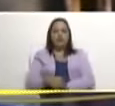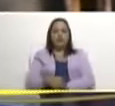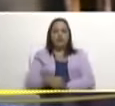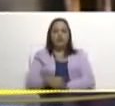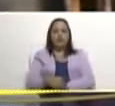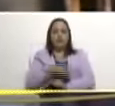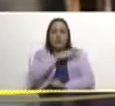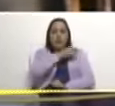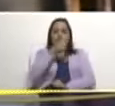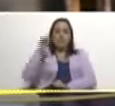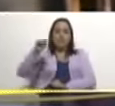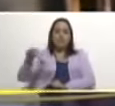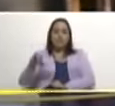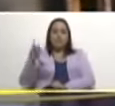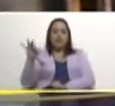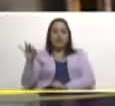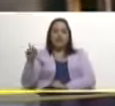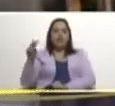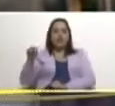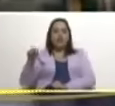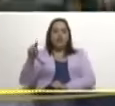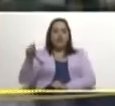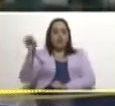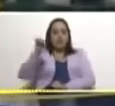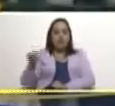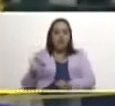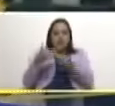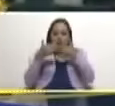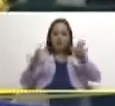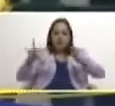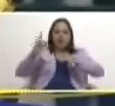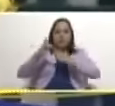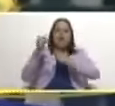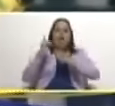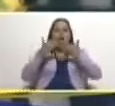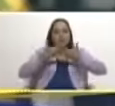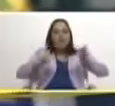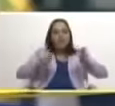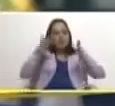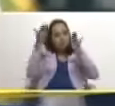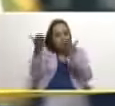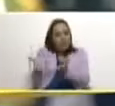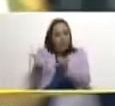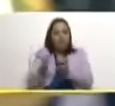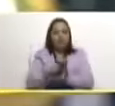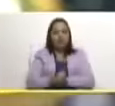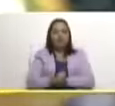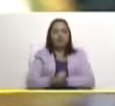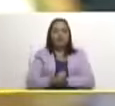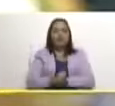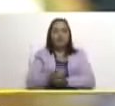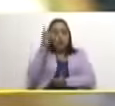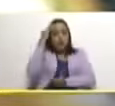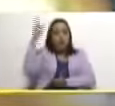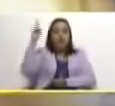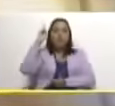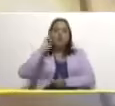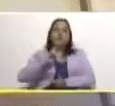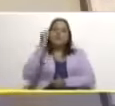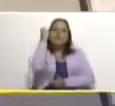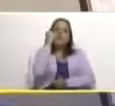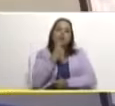Cifonte, las puertas del Panteón están abiertas para usted. Con el sueño de Bolívar y